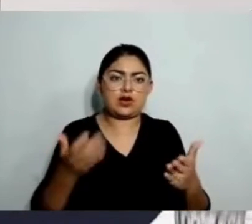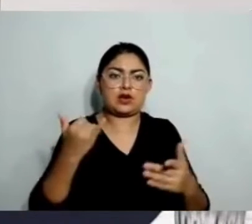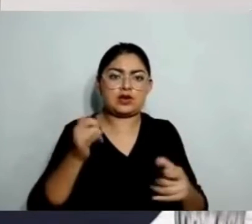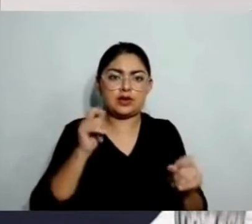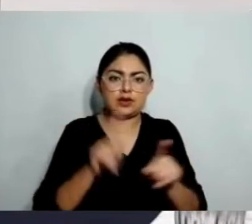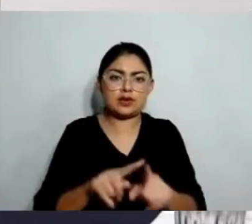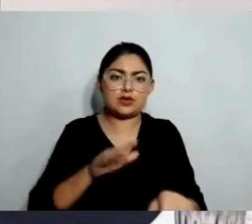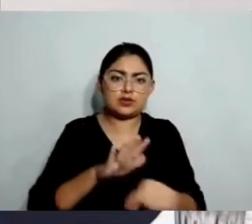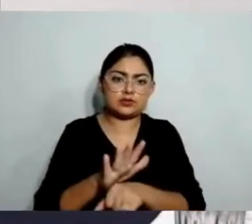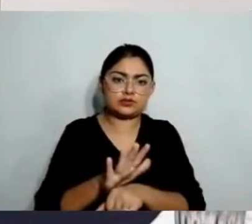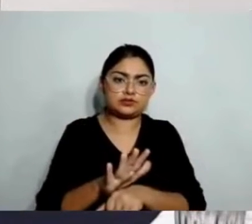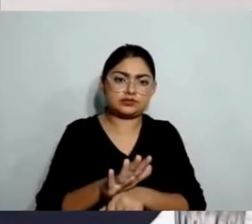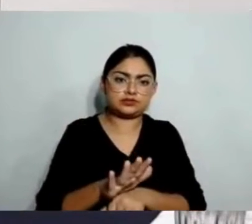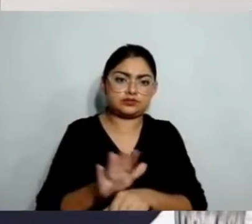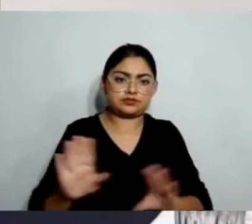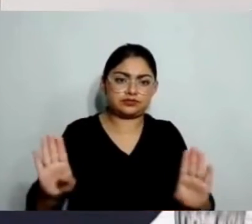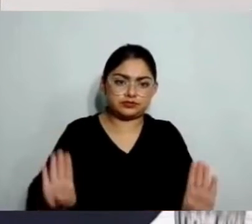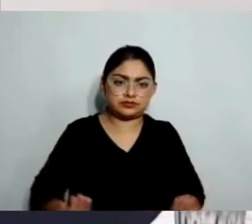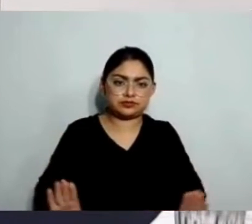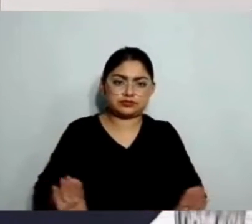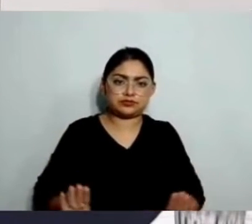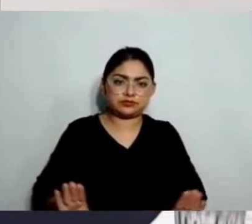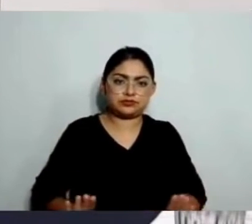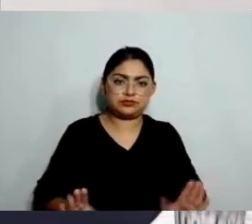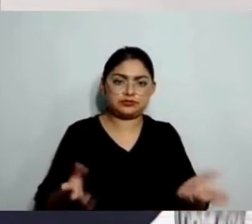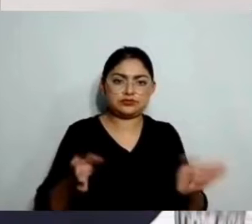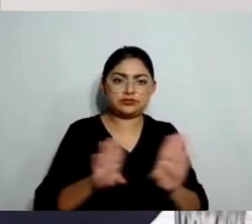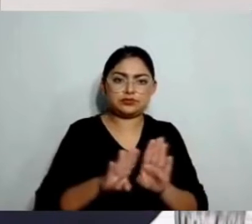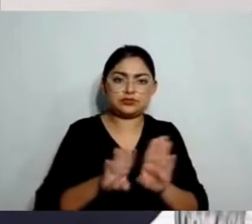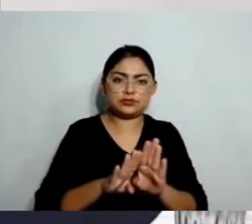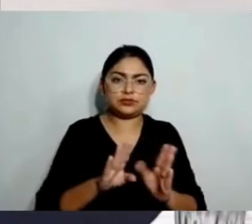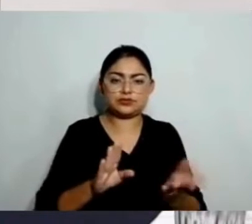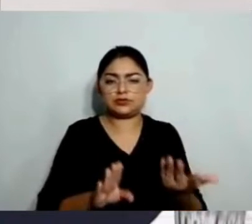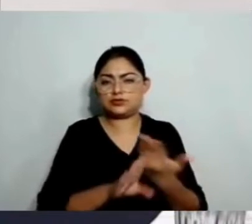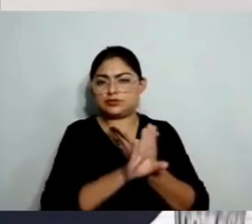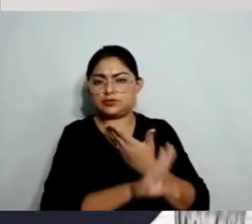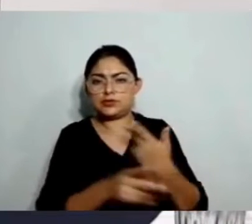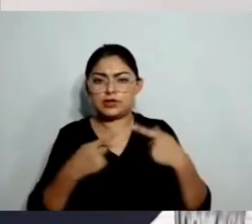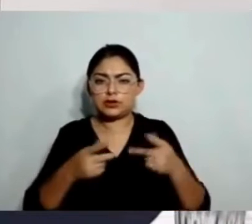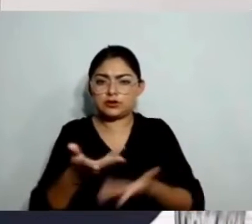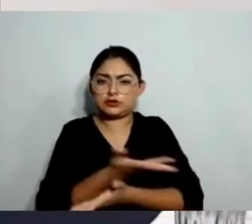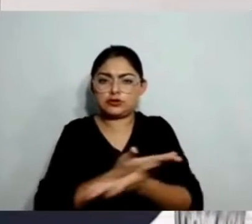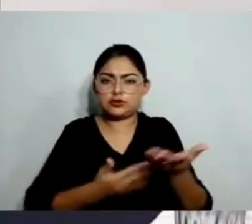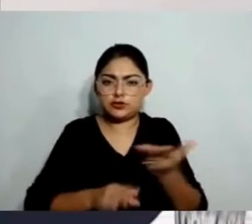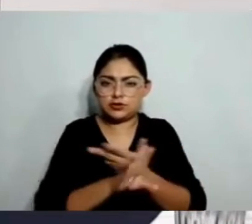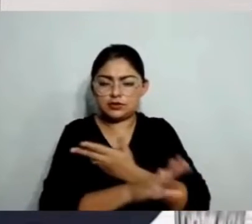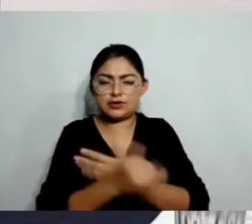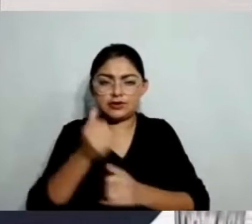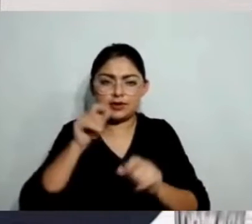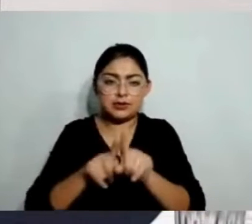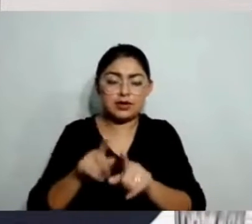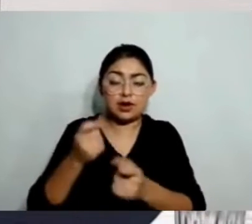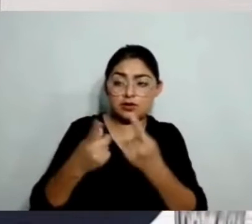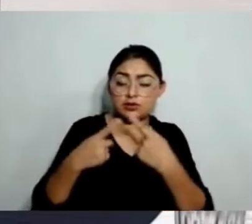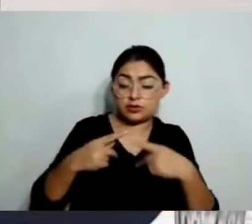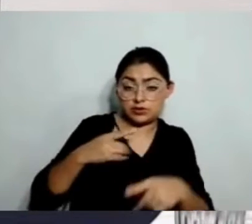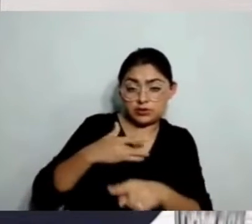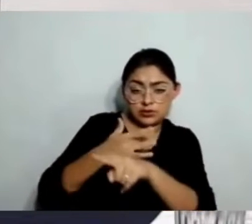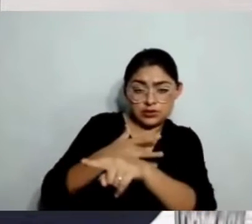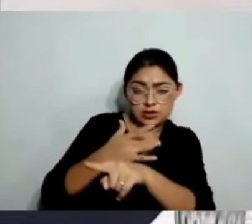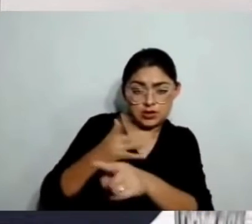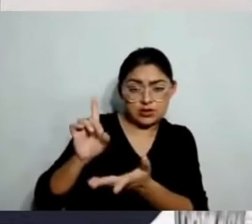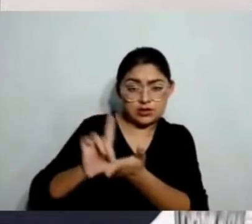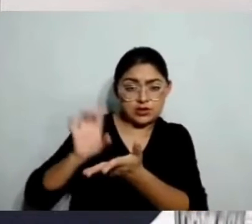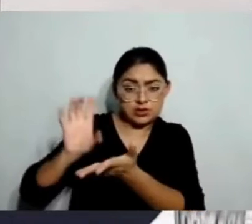antisociales de las personas con discapacidad y la peligrosidad que se les adjudica o que se les atribuye por